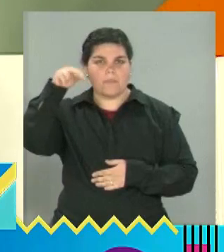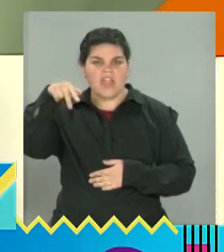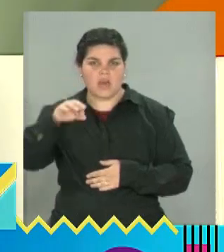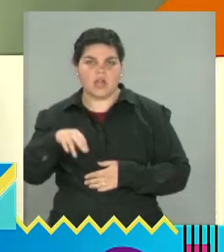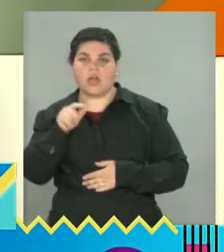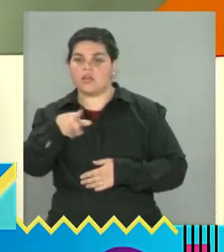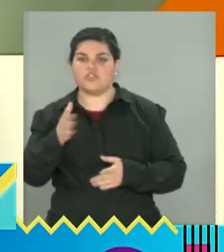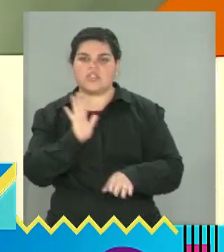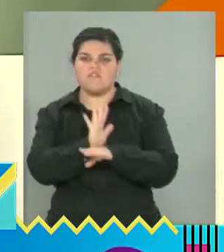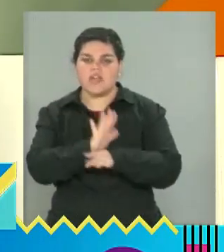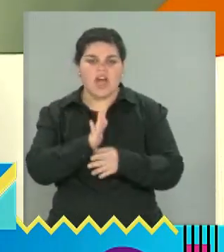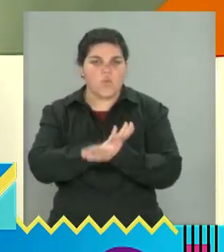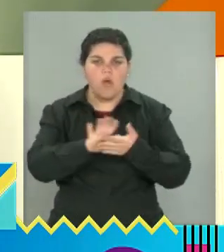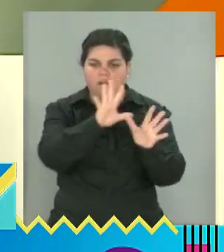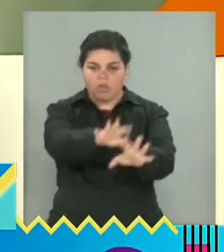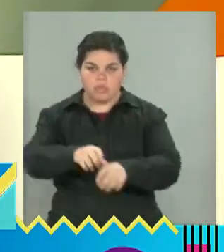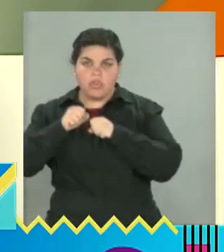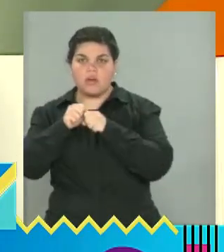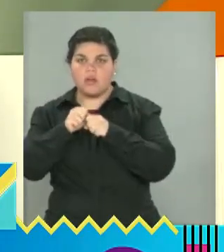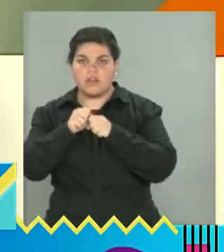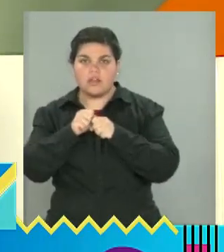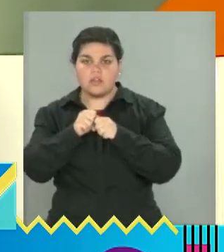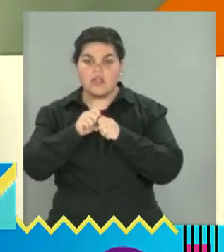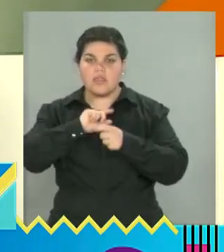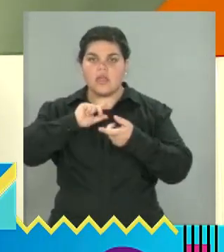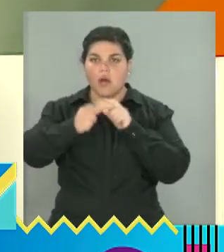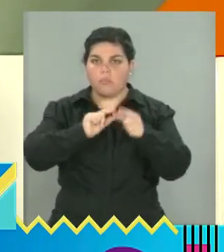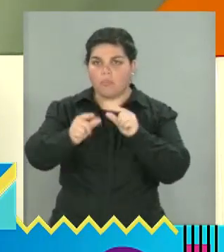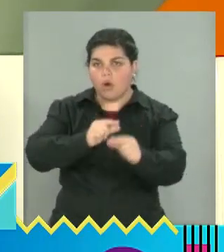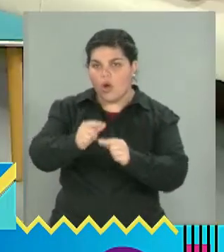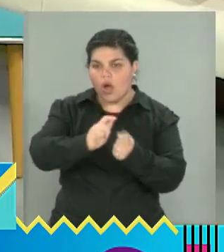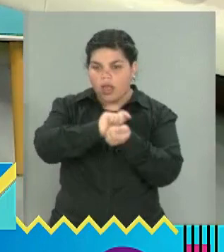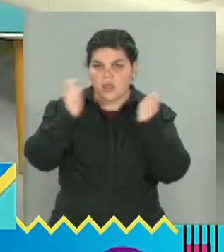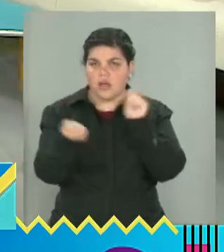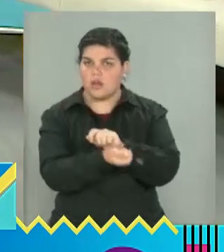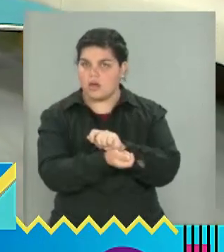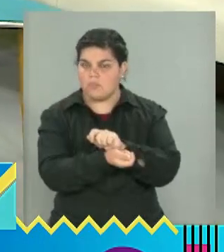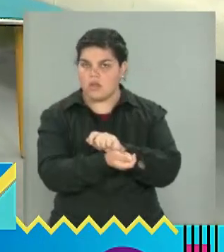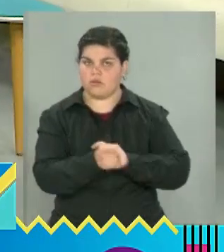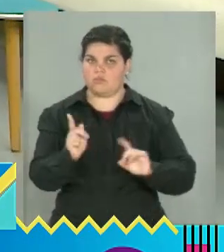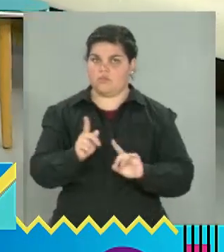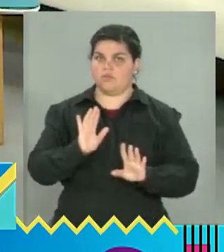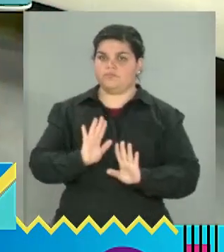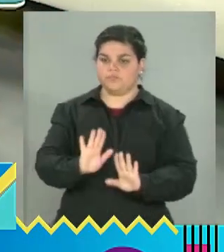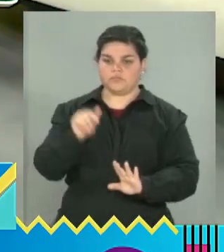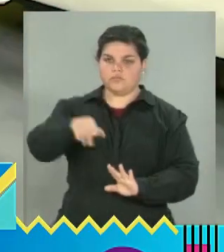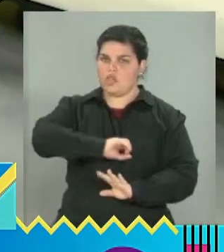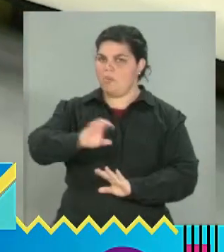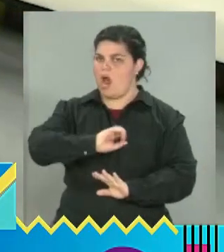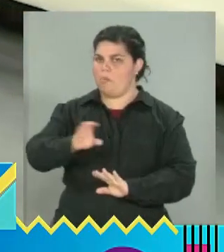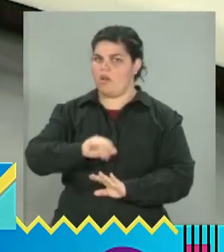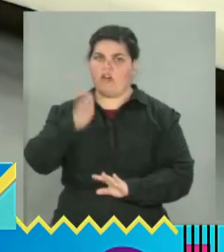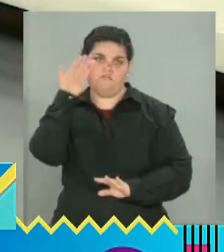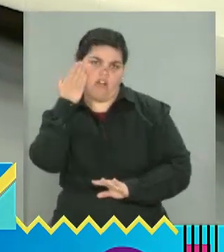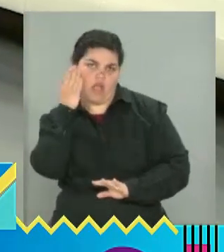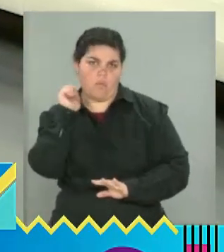sea, entonces nos están cambiando constantemente el escenario de acción. Entonces no es ir a decir a lo mejor no, está mal usar el Facebook o